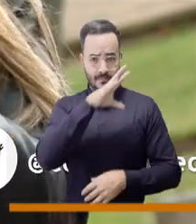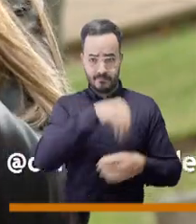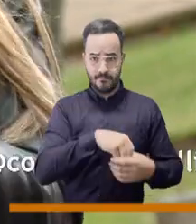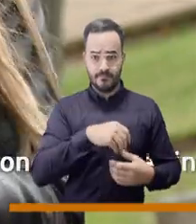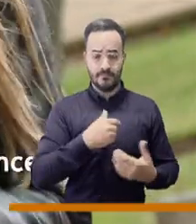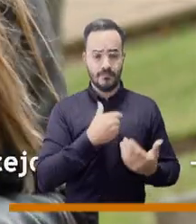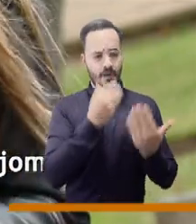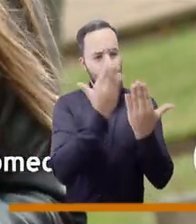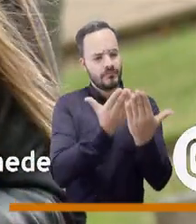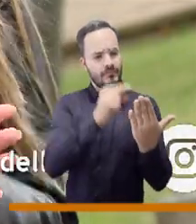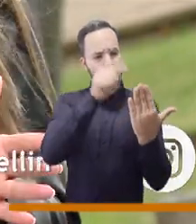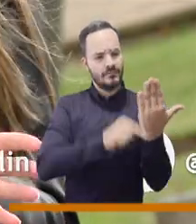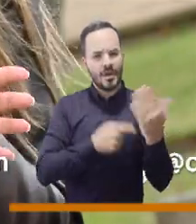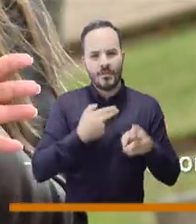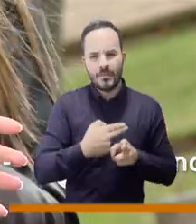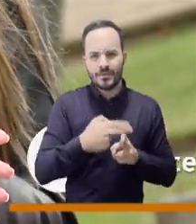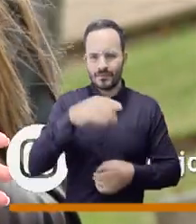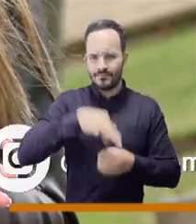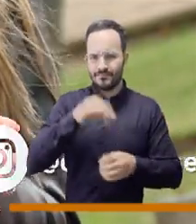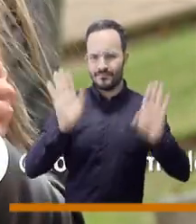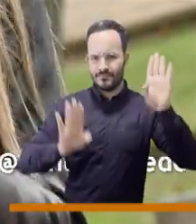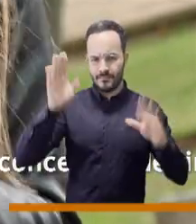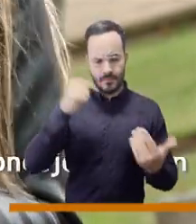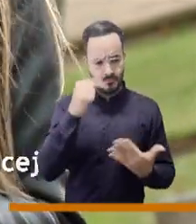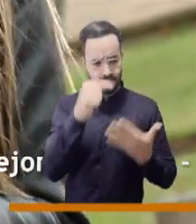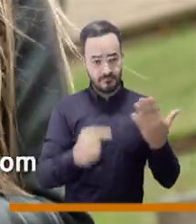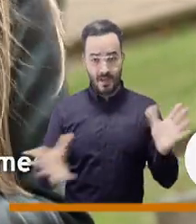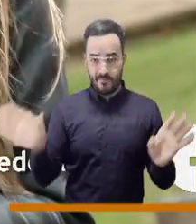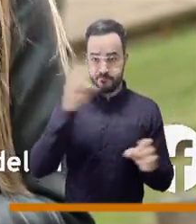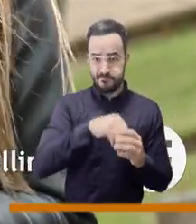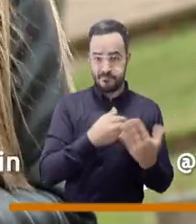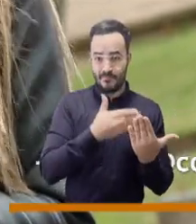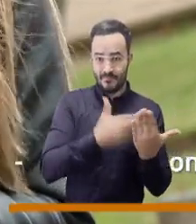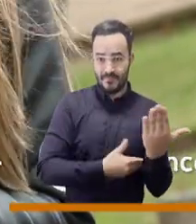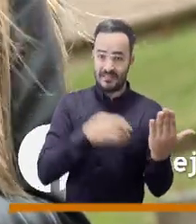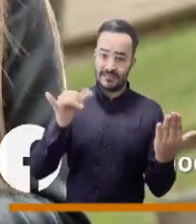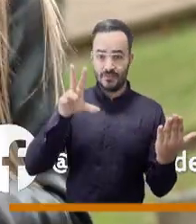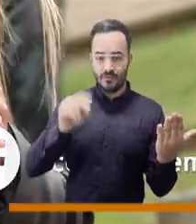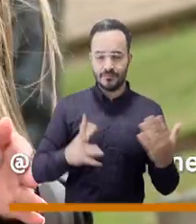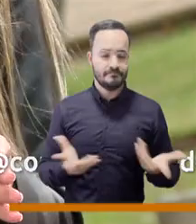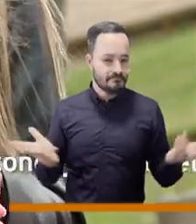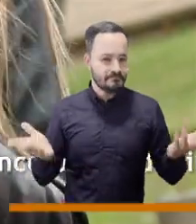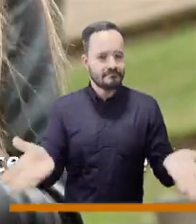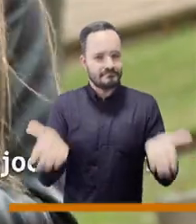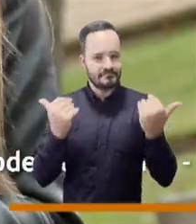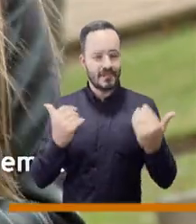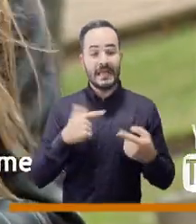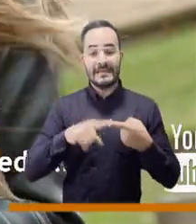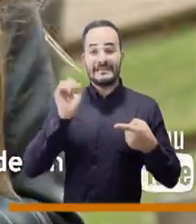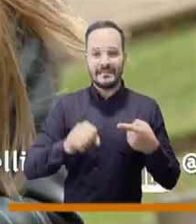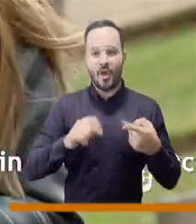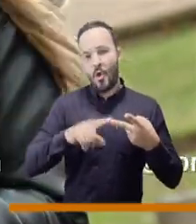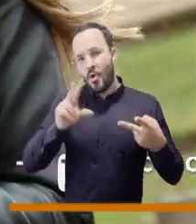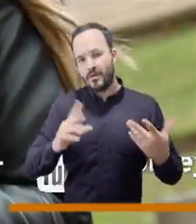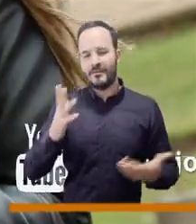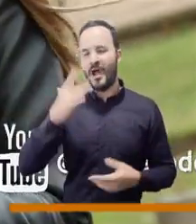electorales y por qué? Recuerden que pueden interactuar con nosotros a través de nuestras redes sociales en Instagram y Twitter